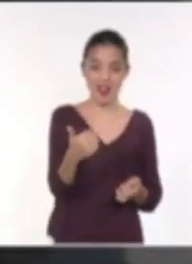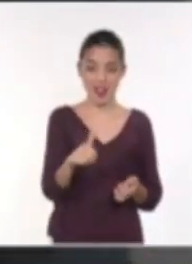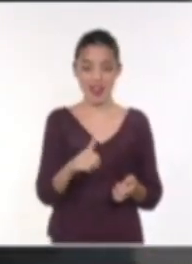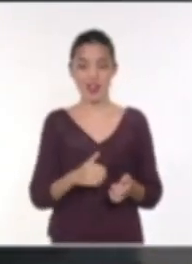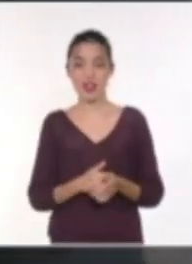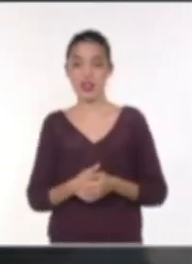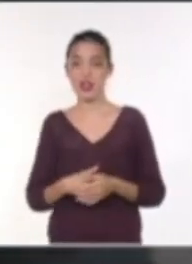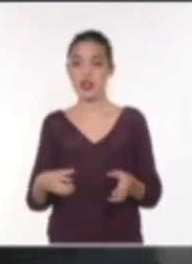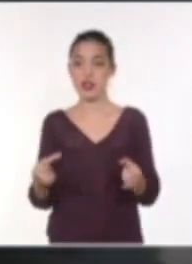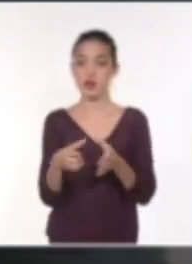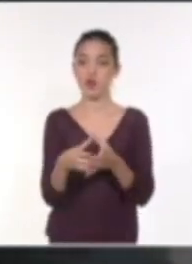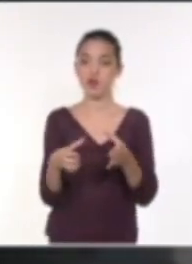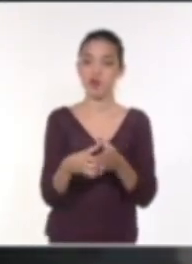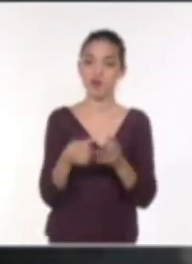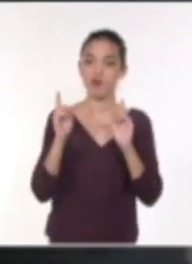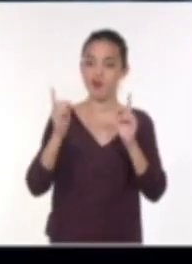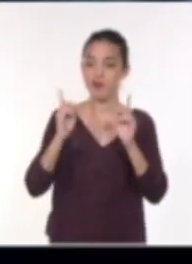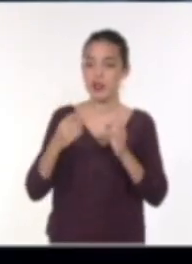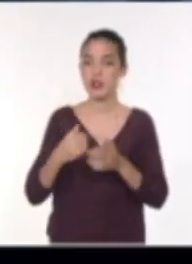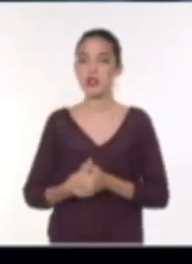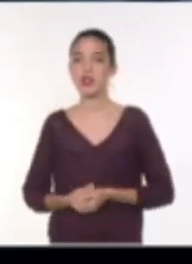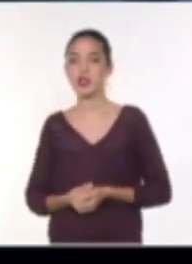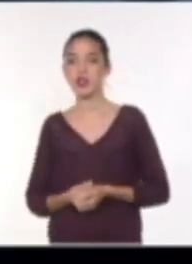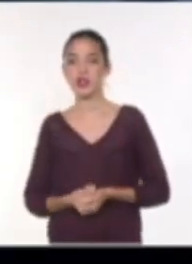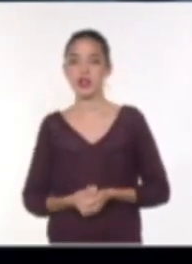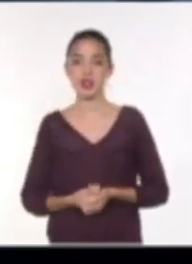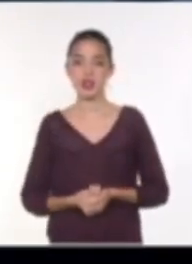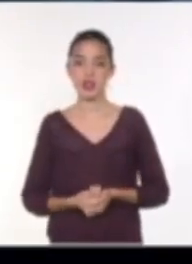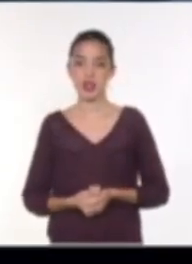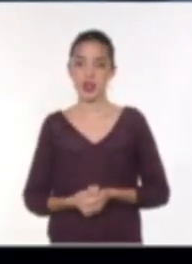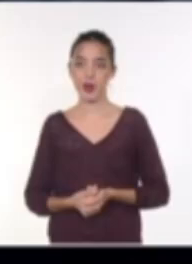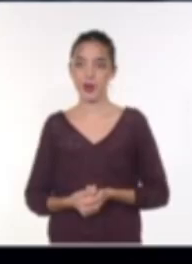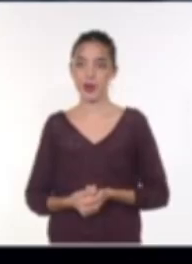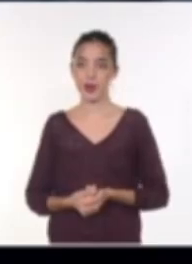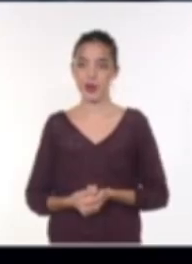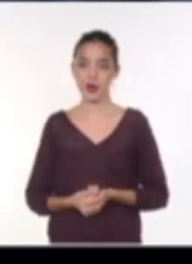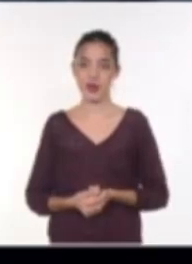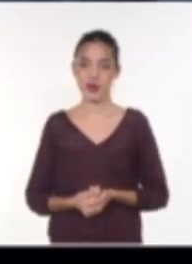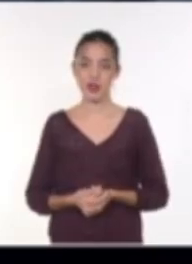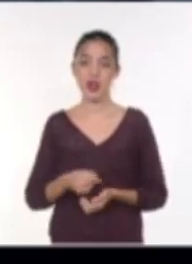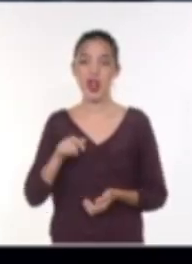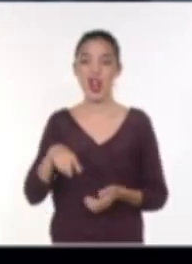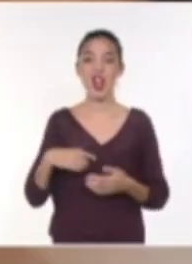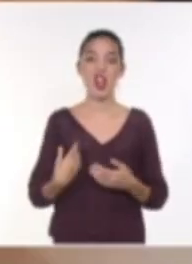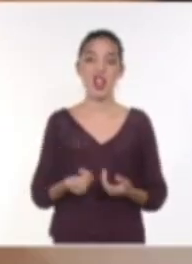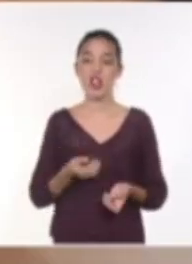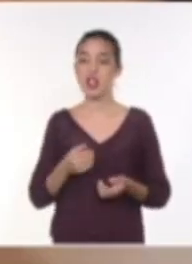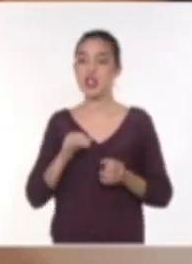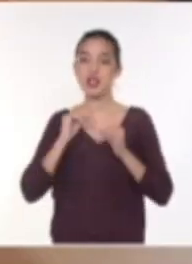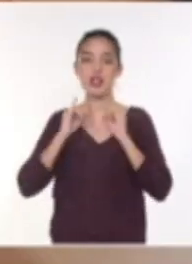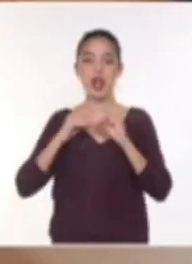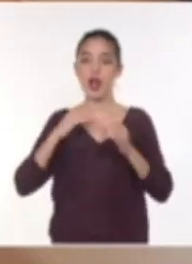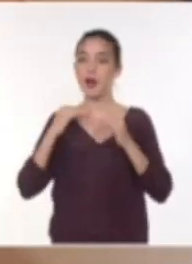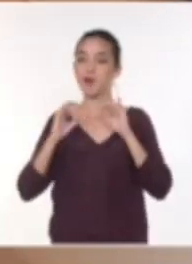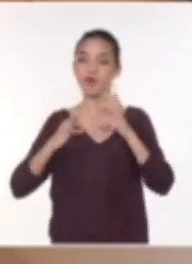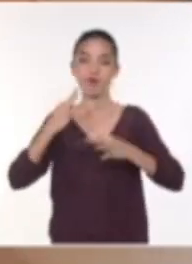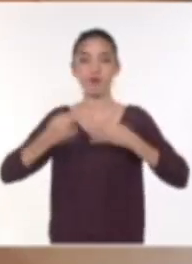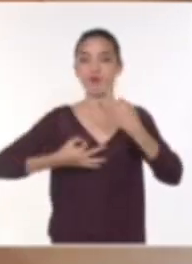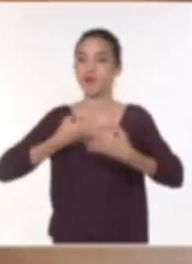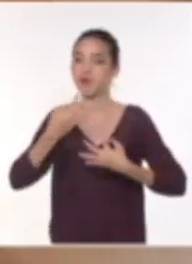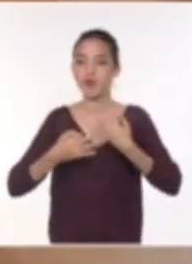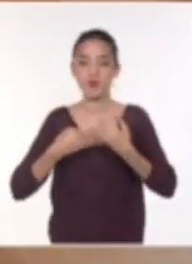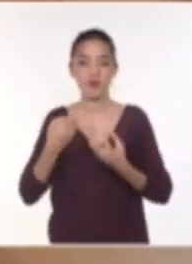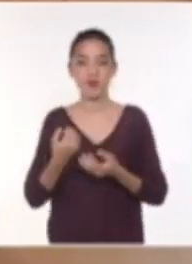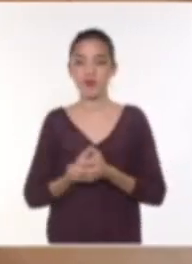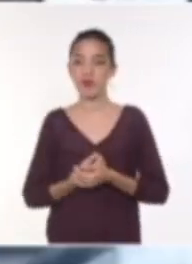cuenta del Gobierno Provincial del Poder Popular de Artemisa, en el que se abordan varios objetivos, todos encaminados a